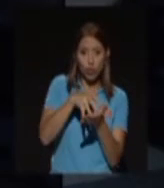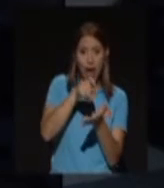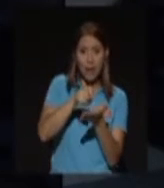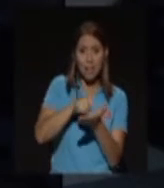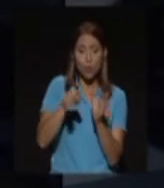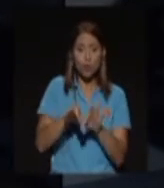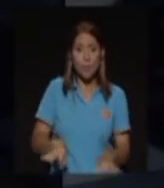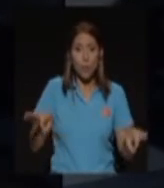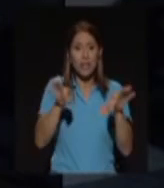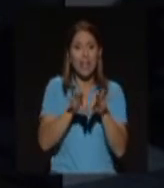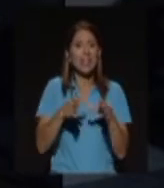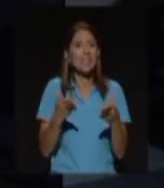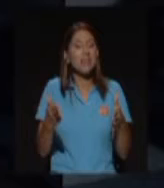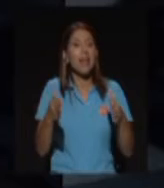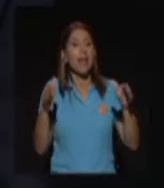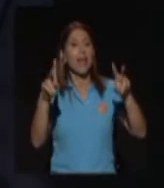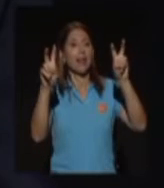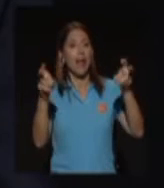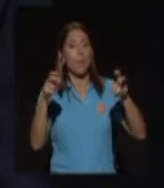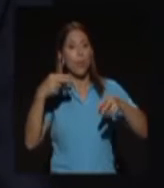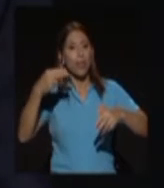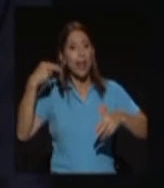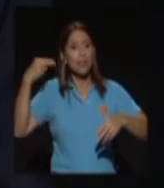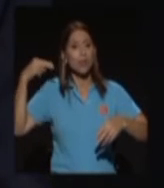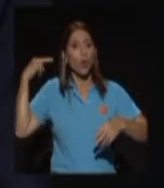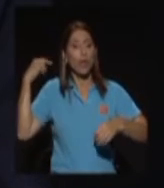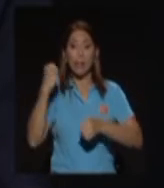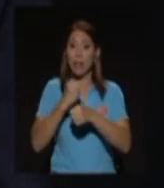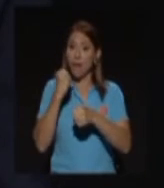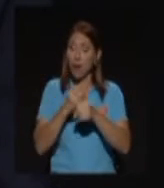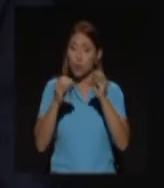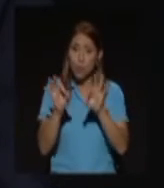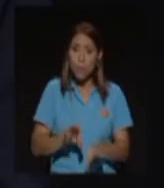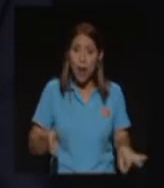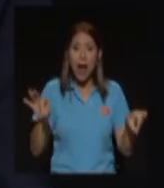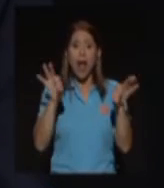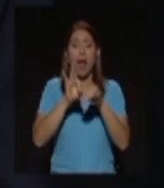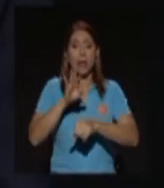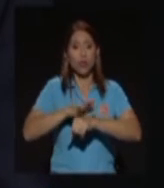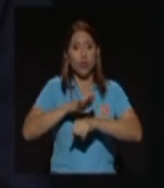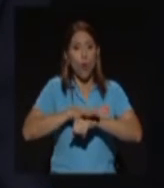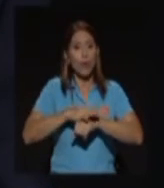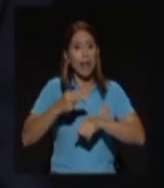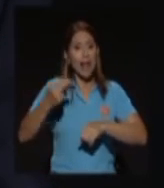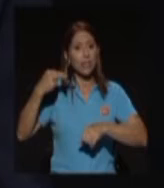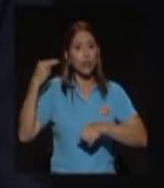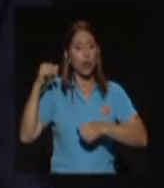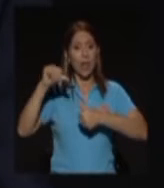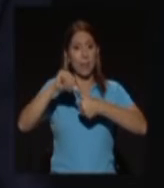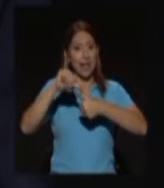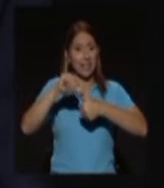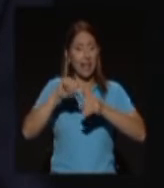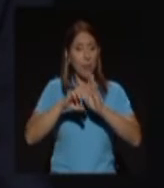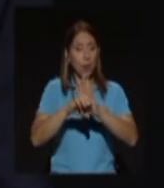importantes fueron en el campo de la historia, trabajos muy valiosos sobre la historia de América Central, por